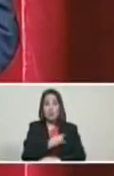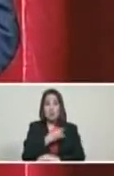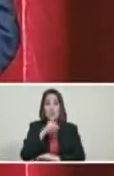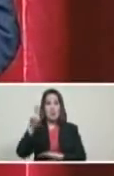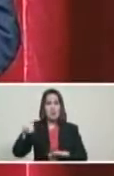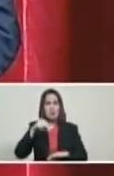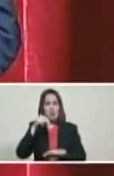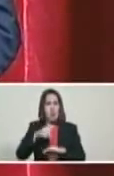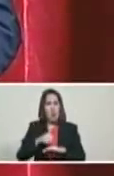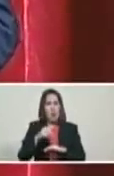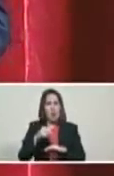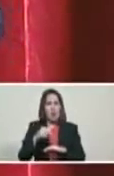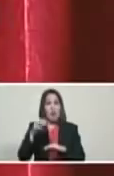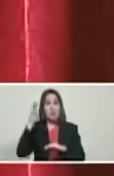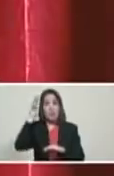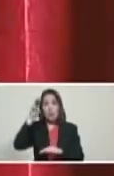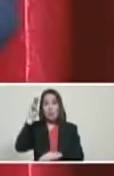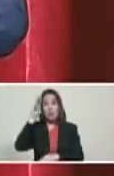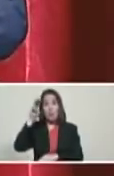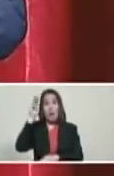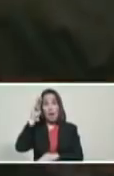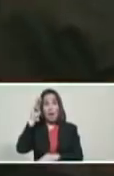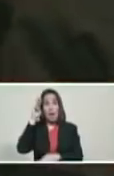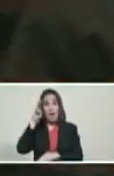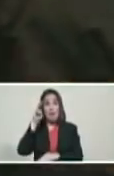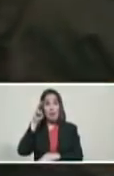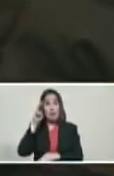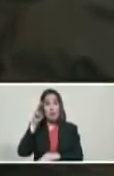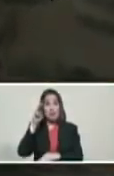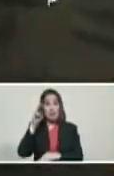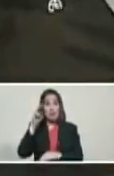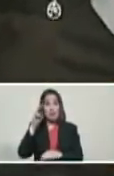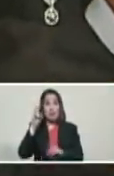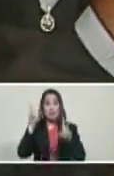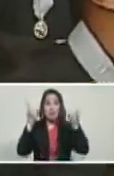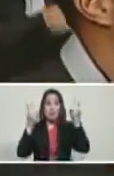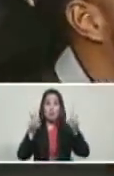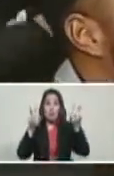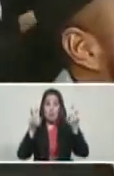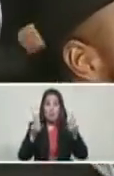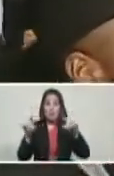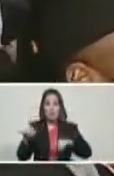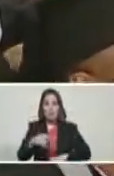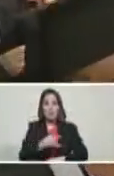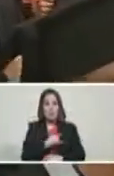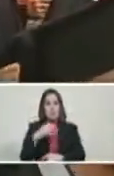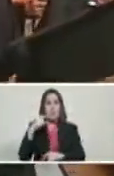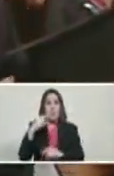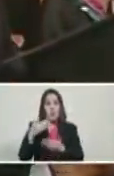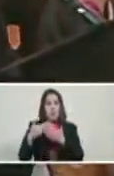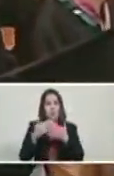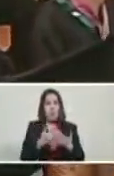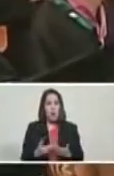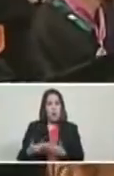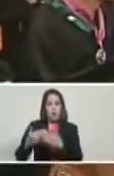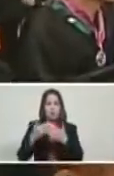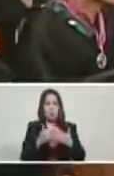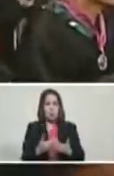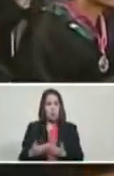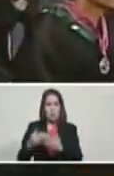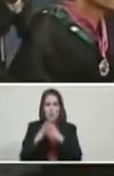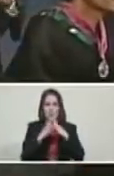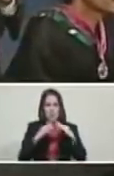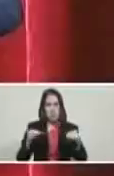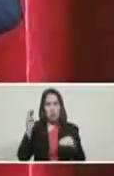Experimental del Magisterio Samuel Robinson, la nueva universidad para los estudios de todos